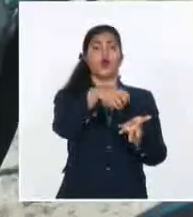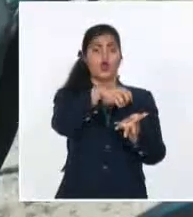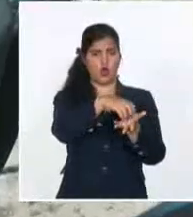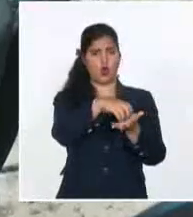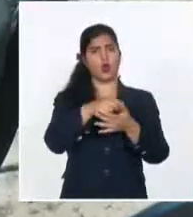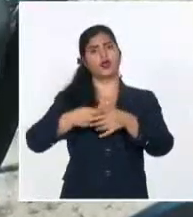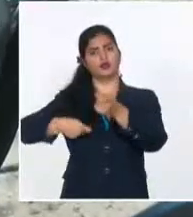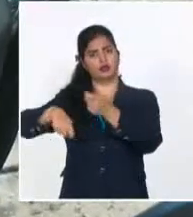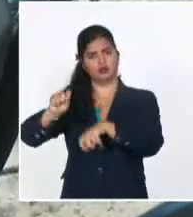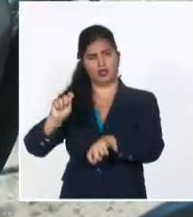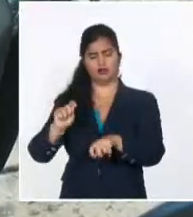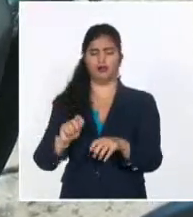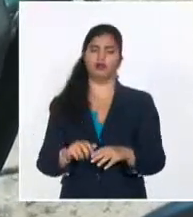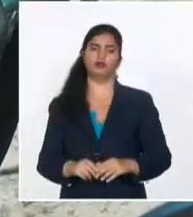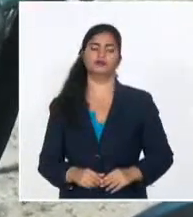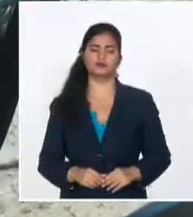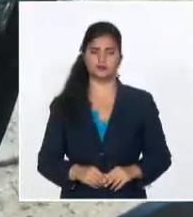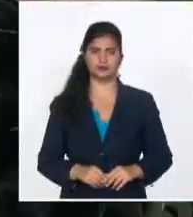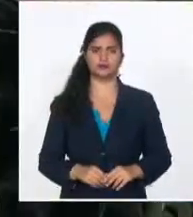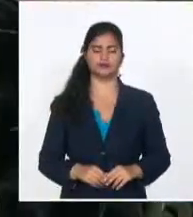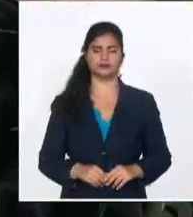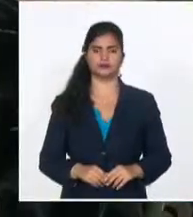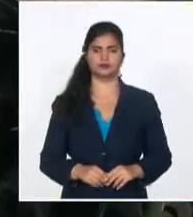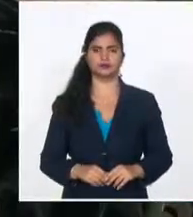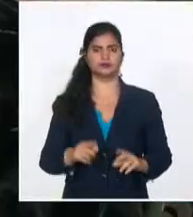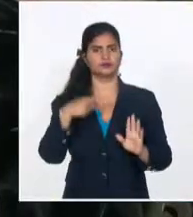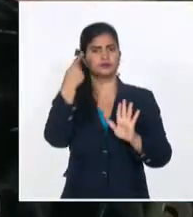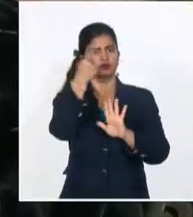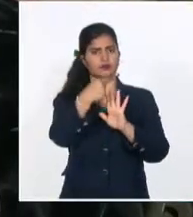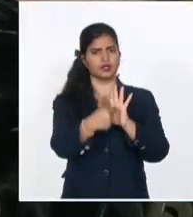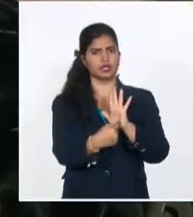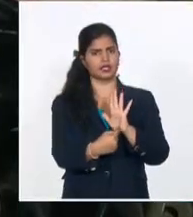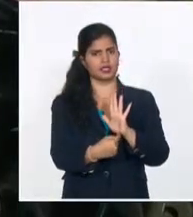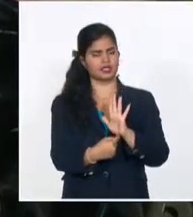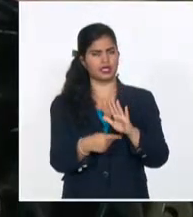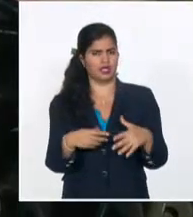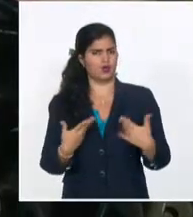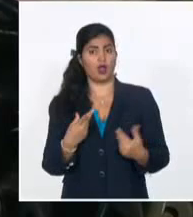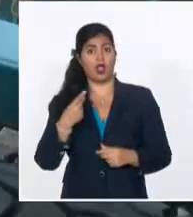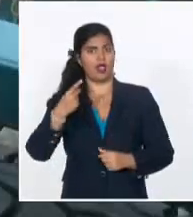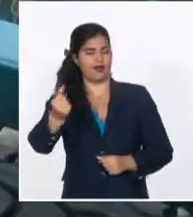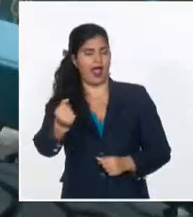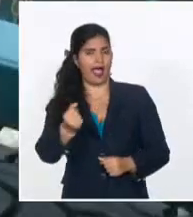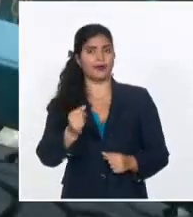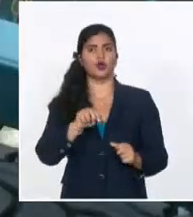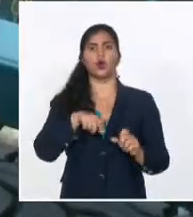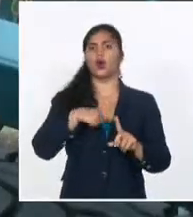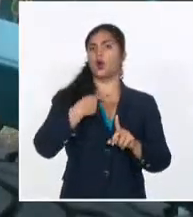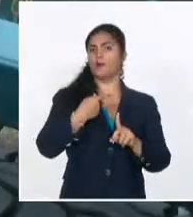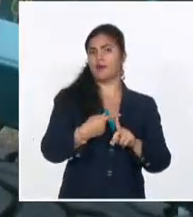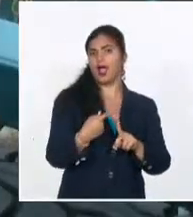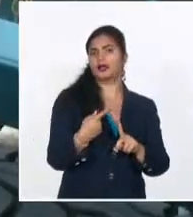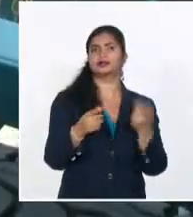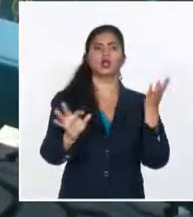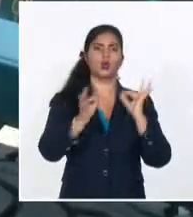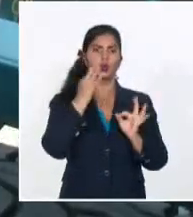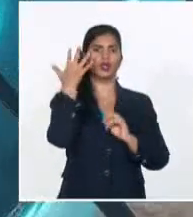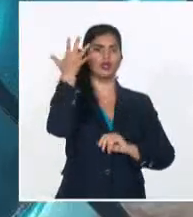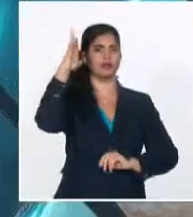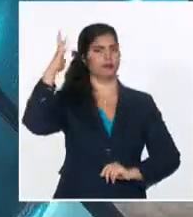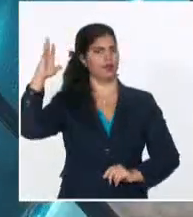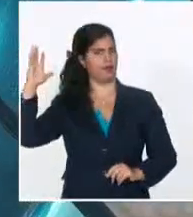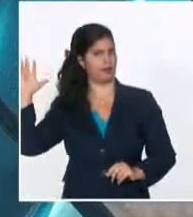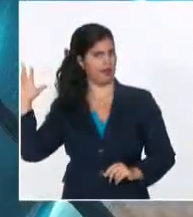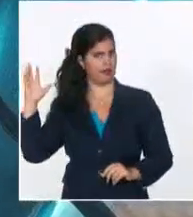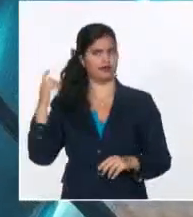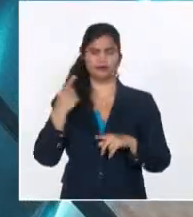país. Medios de transporte que se caracterizan por la readecuación de sus rendimientos, así como seguridad contra incendios